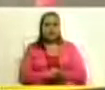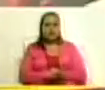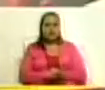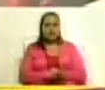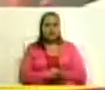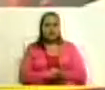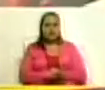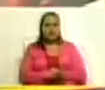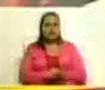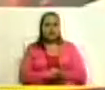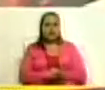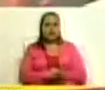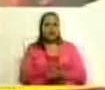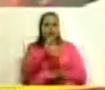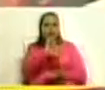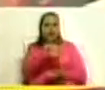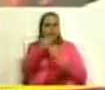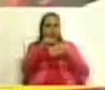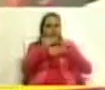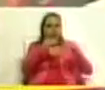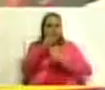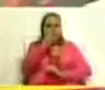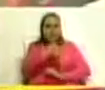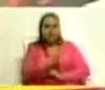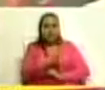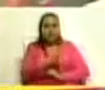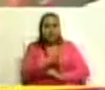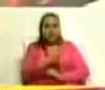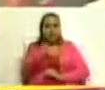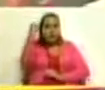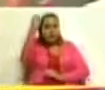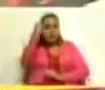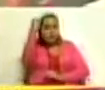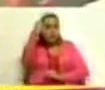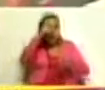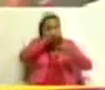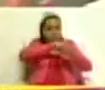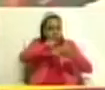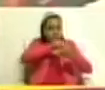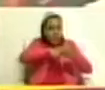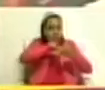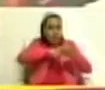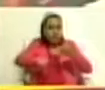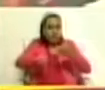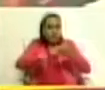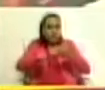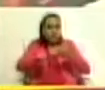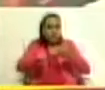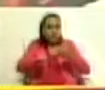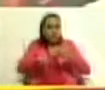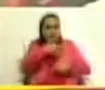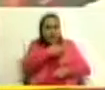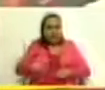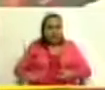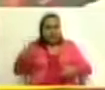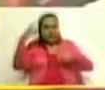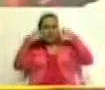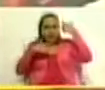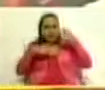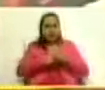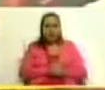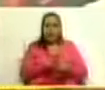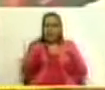sacó un mensaje bien bonito porque no se lo lee, sacó un pensamiento del comandante Chávez y una